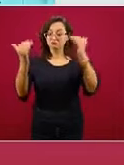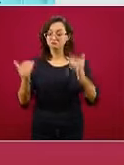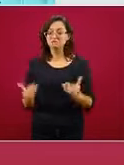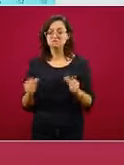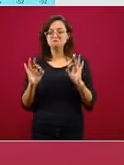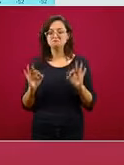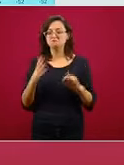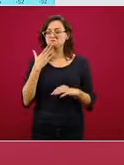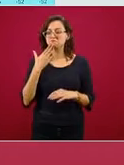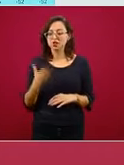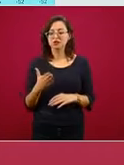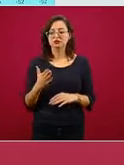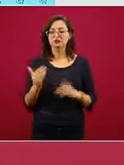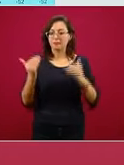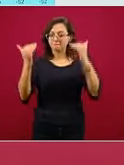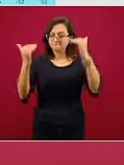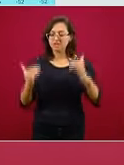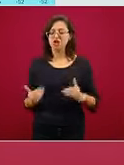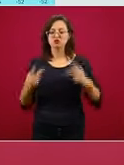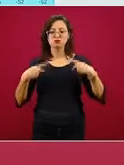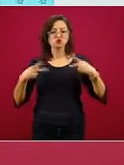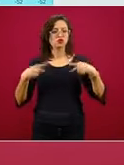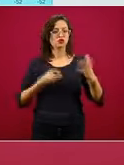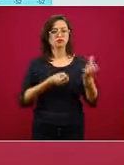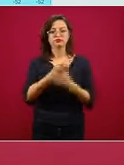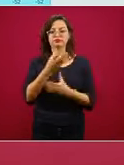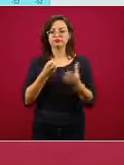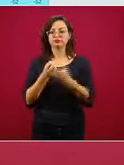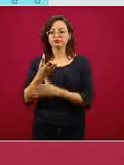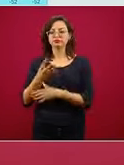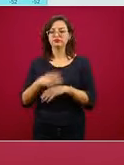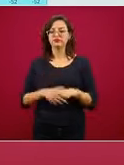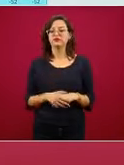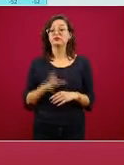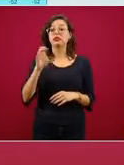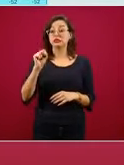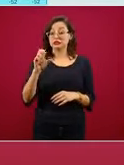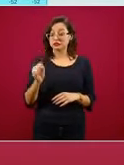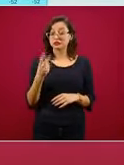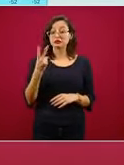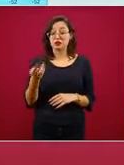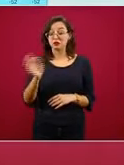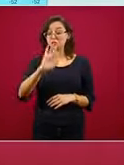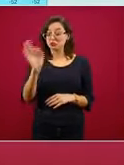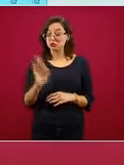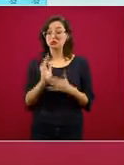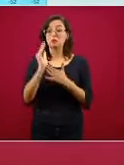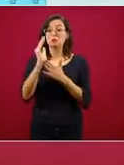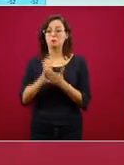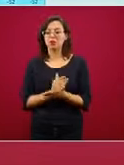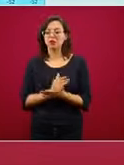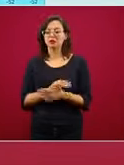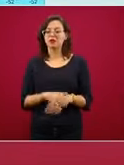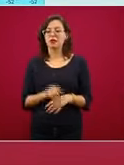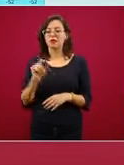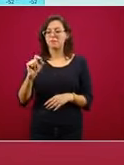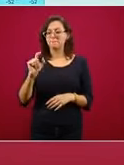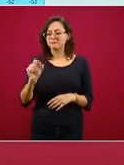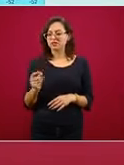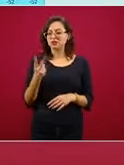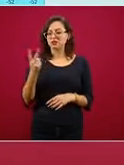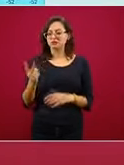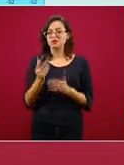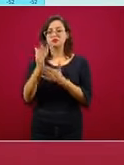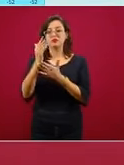grande, porque quiere decir reducción. Alcanzó reducciones de 62%, en la semana 22